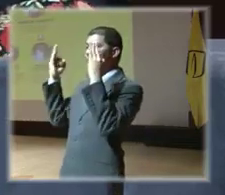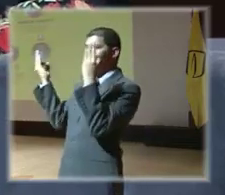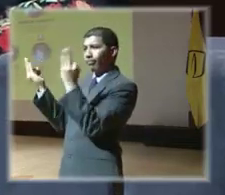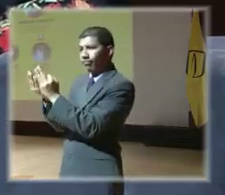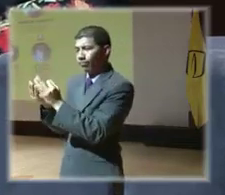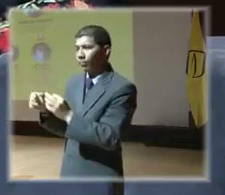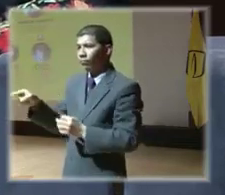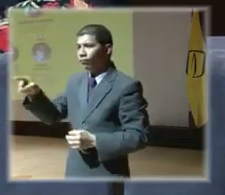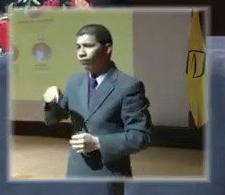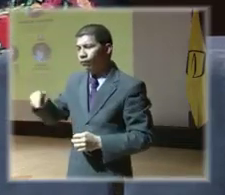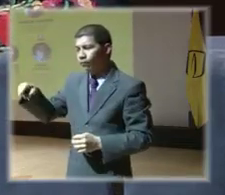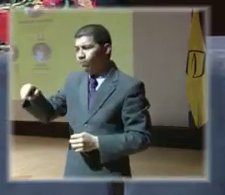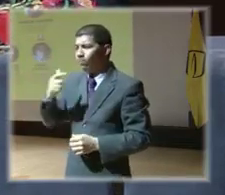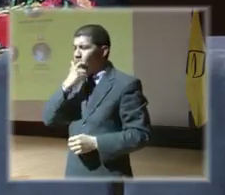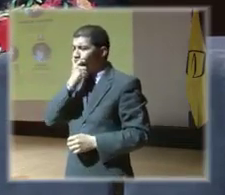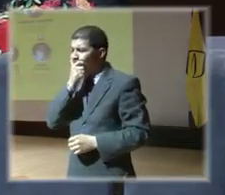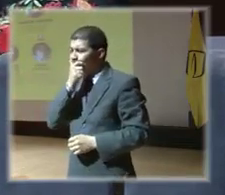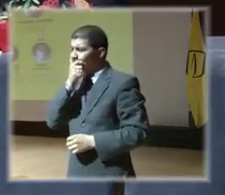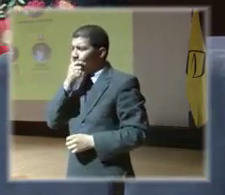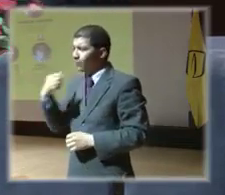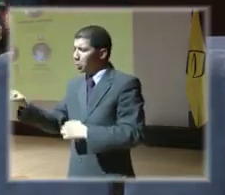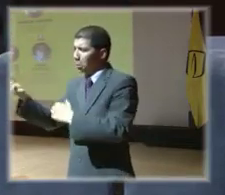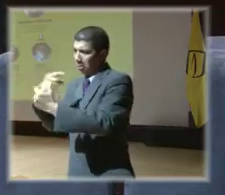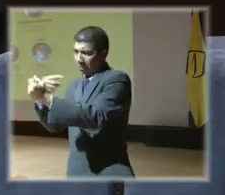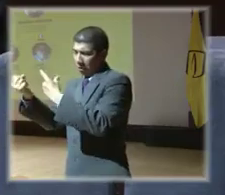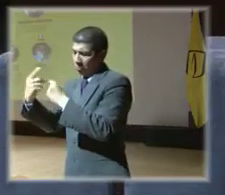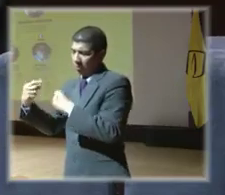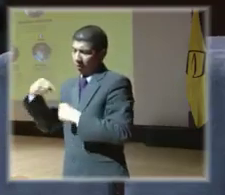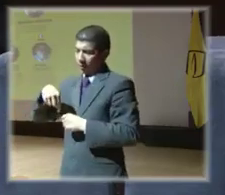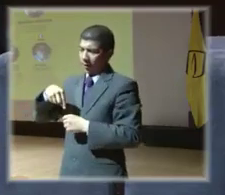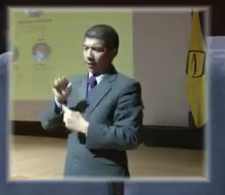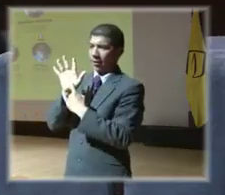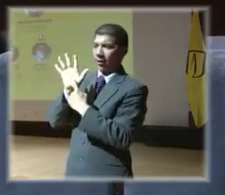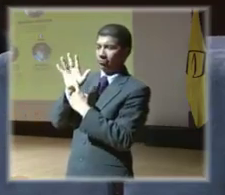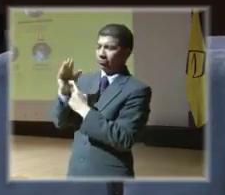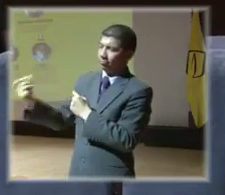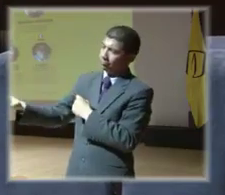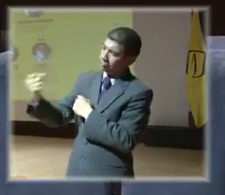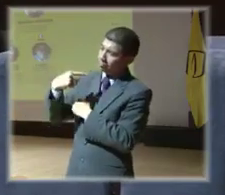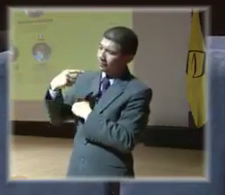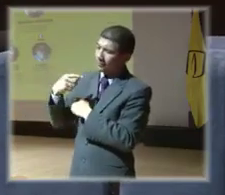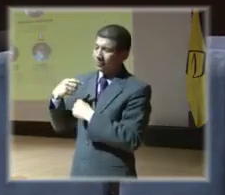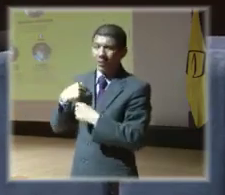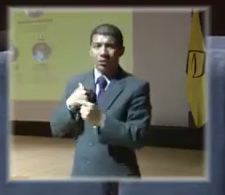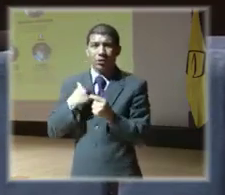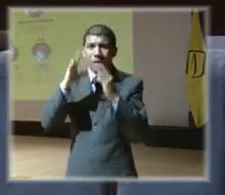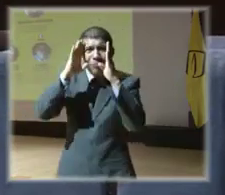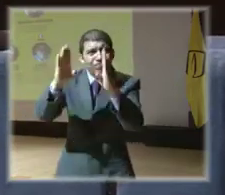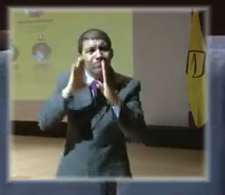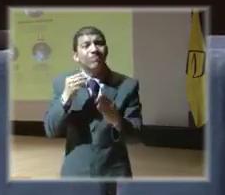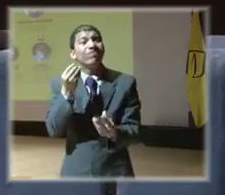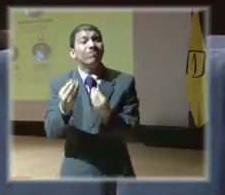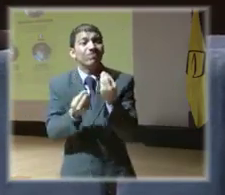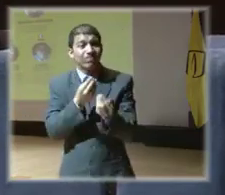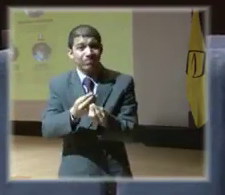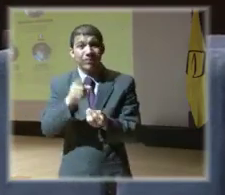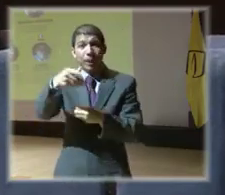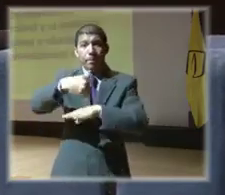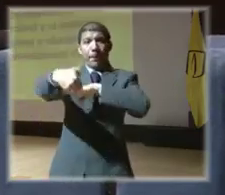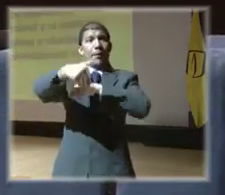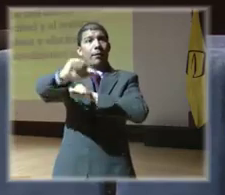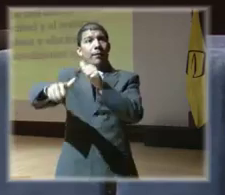consultas jurídicas a nosotros nos preguntan, bueno, pero ¿yo qué hago para la pensión si a mí me están pidiendo la interdicción?